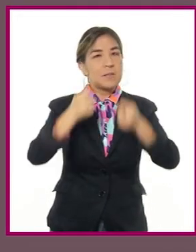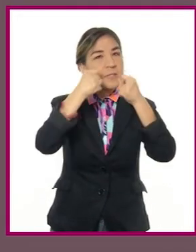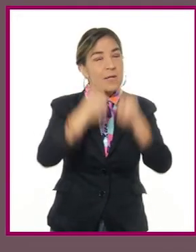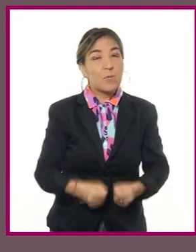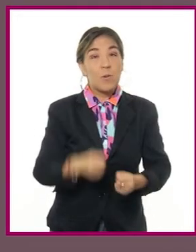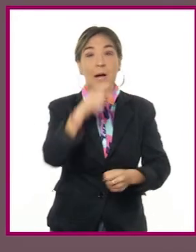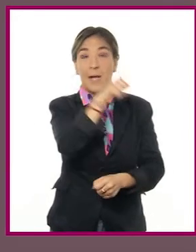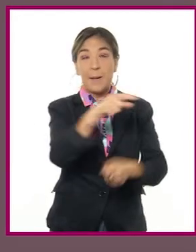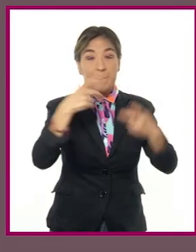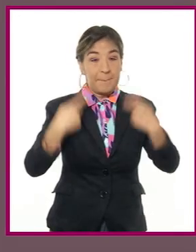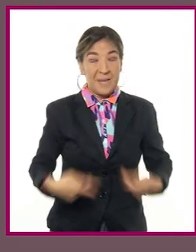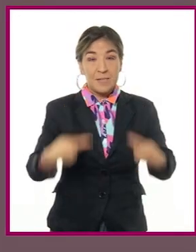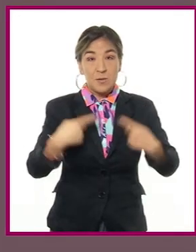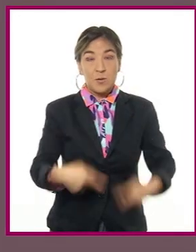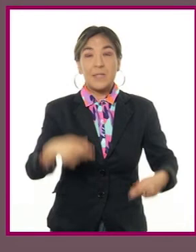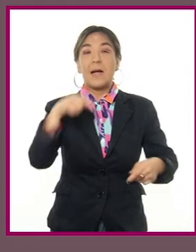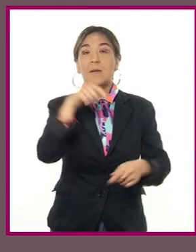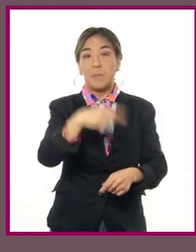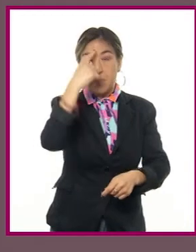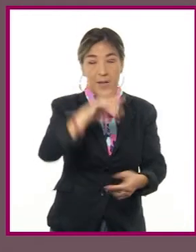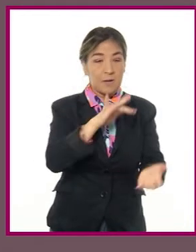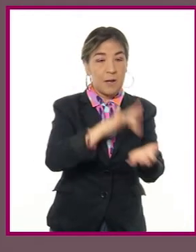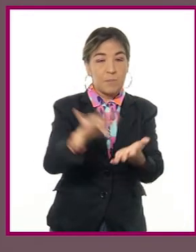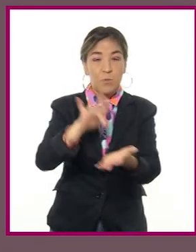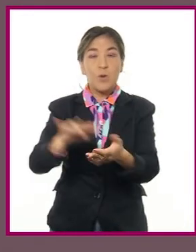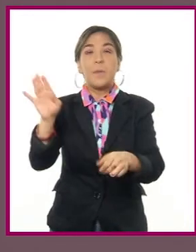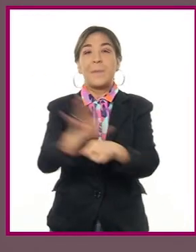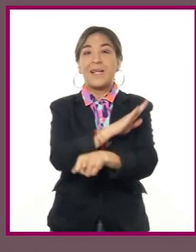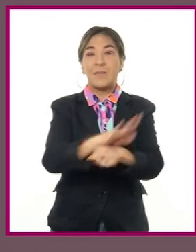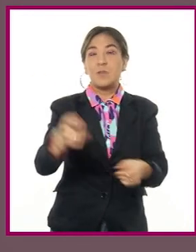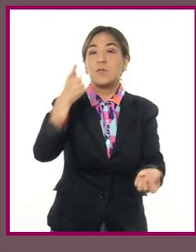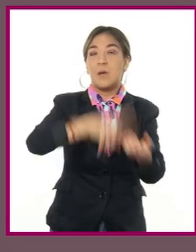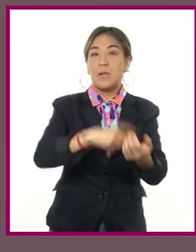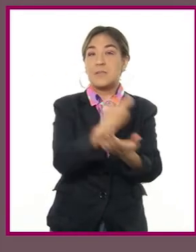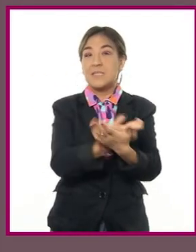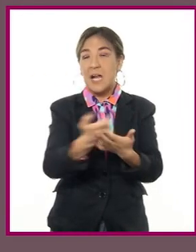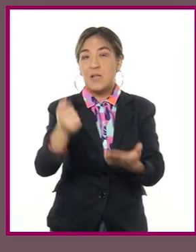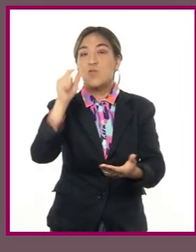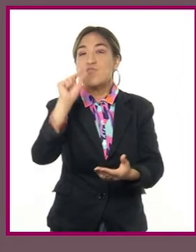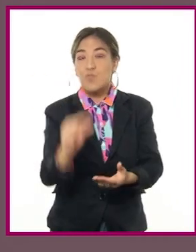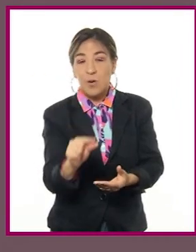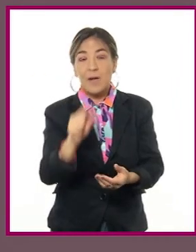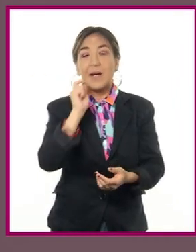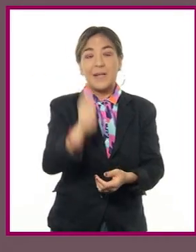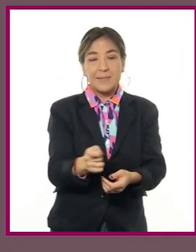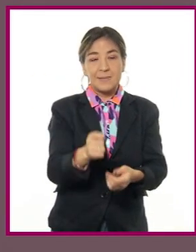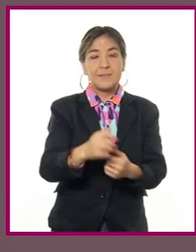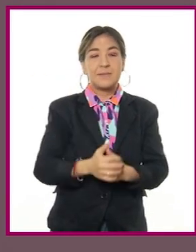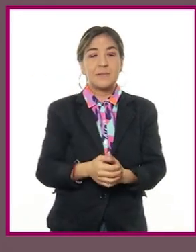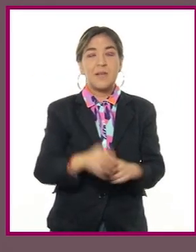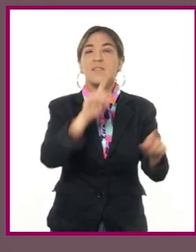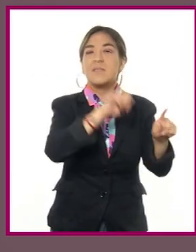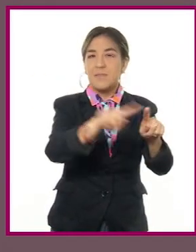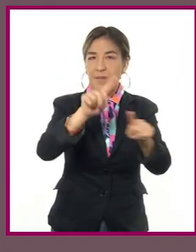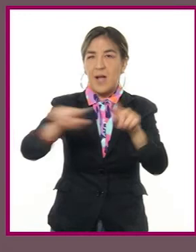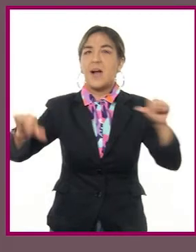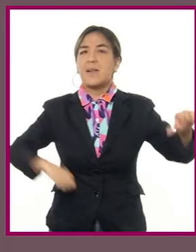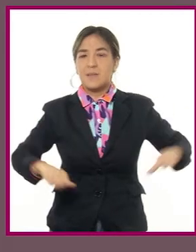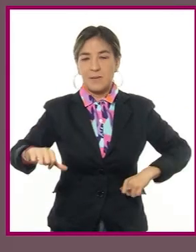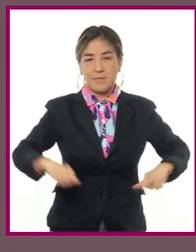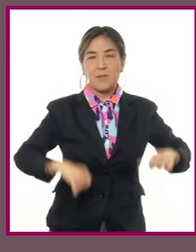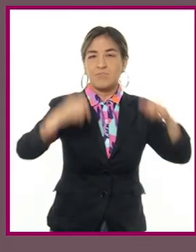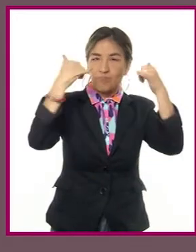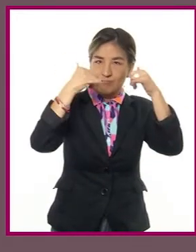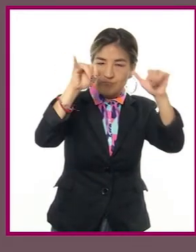que nuestros nacionales, que beneficiarán de un salario mínimo superior al que rigen en diversas actividades